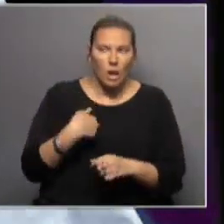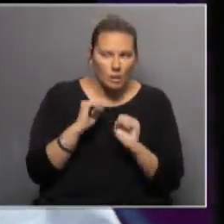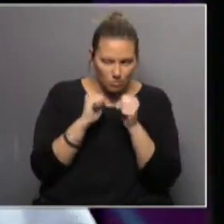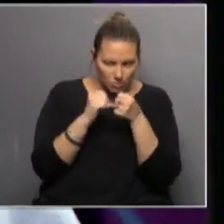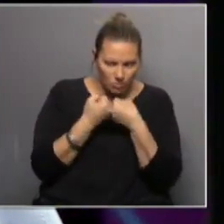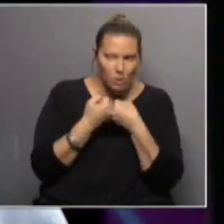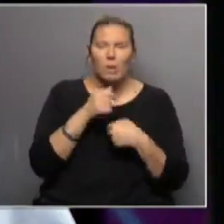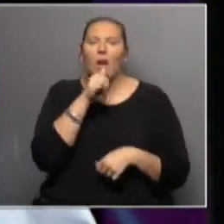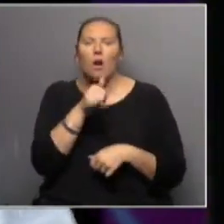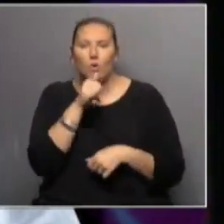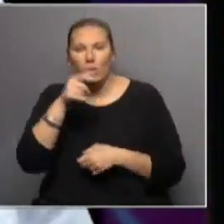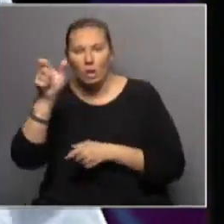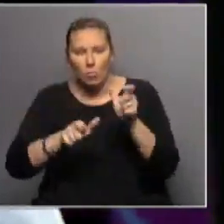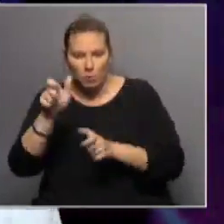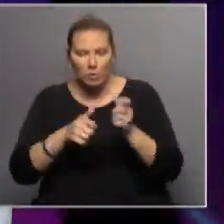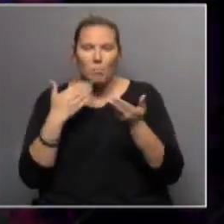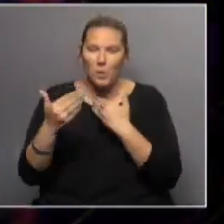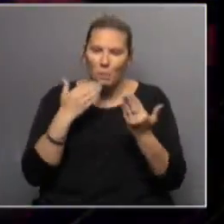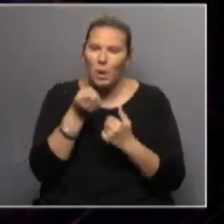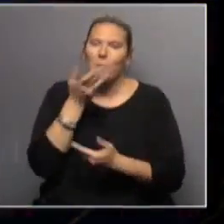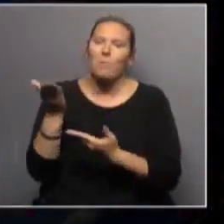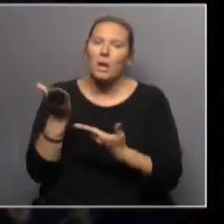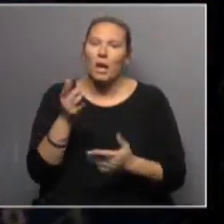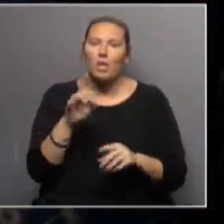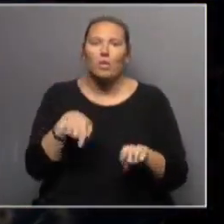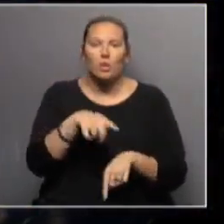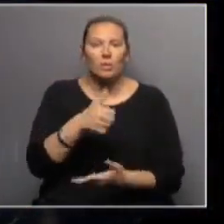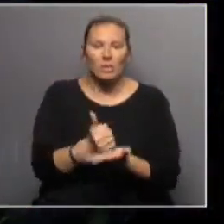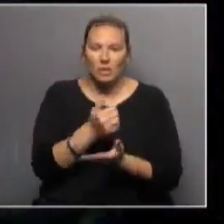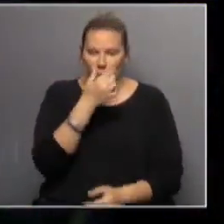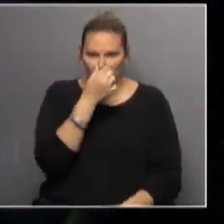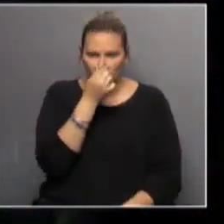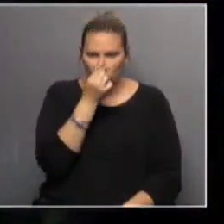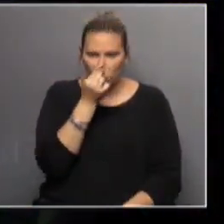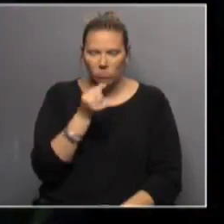contarnos, con invitados para conversar. Morena, muy buenas, ¿dónde estás?